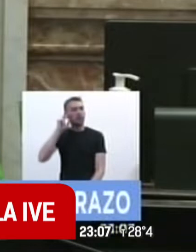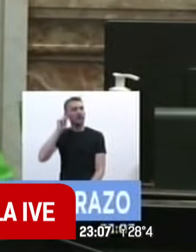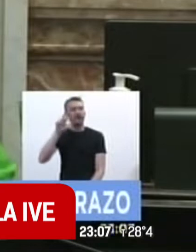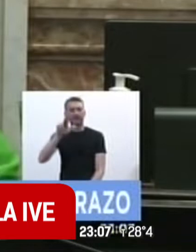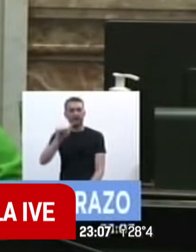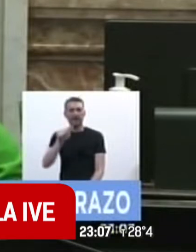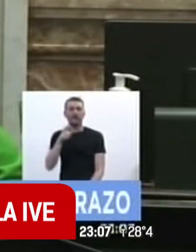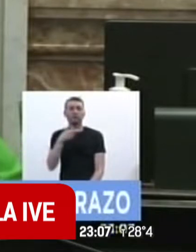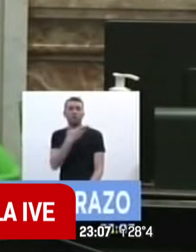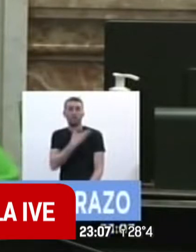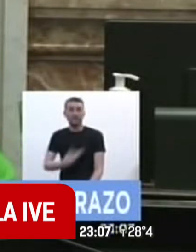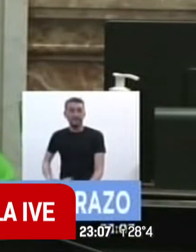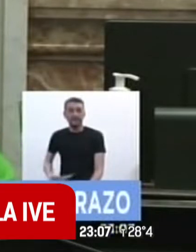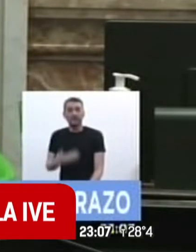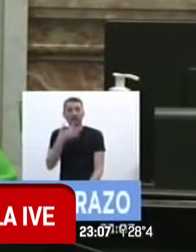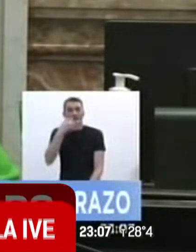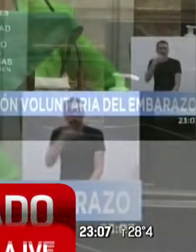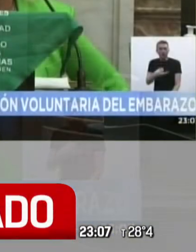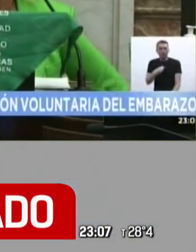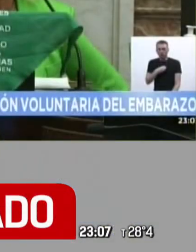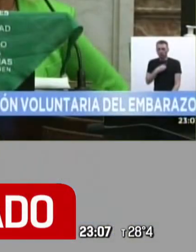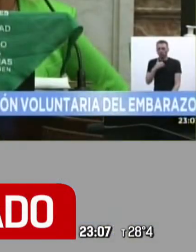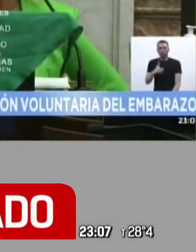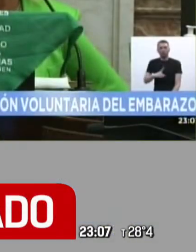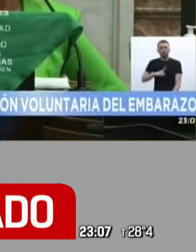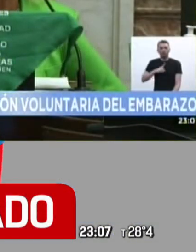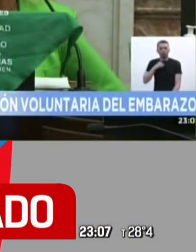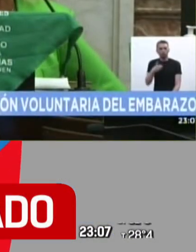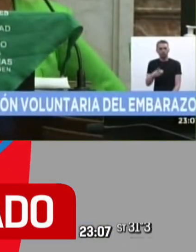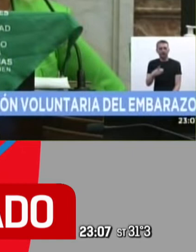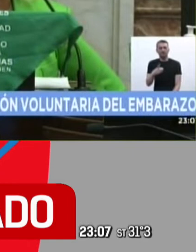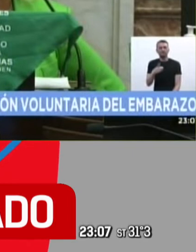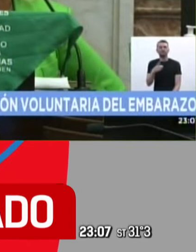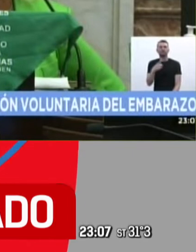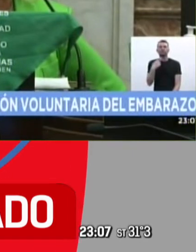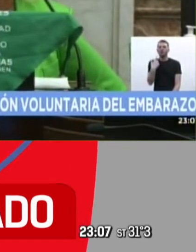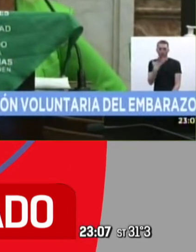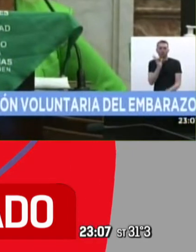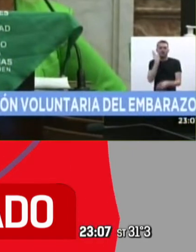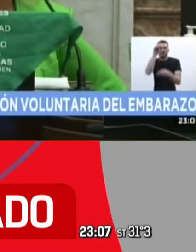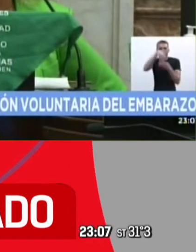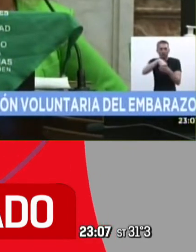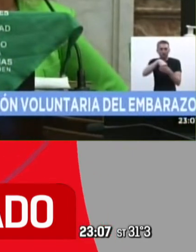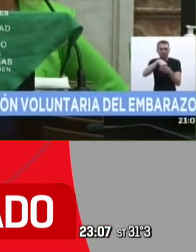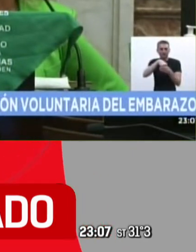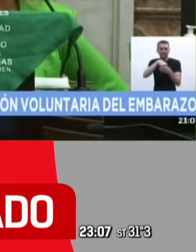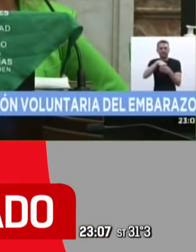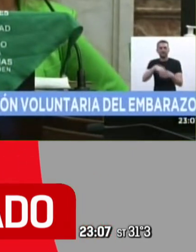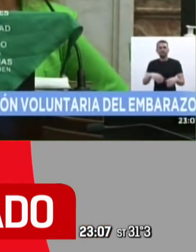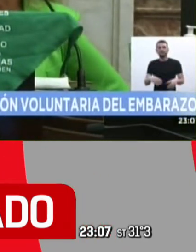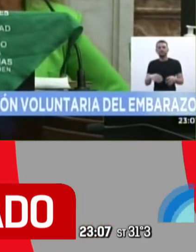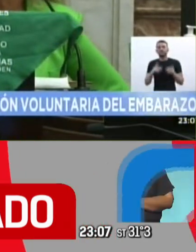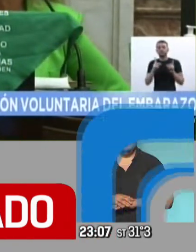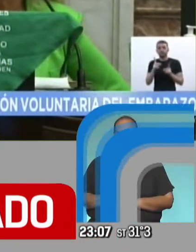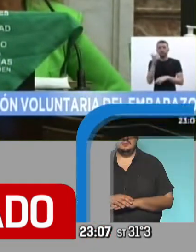ser positivo. Recordemos que en 2019 era compañera de fórmula de Lustó en ese momento, y Martín Lustó había pedido que su compañera de